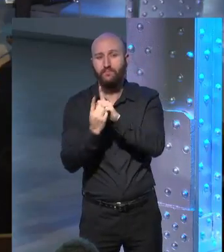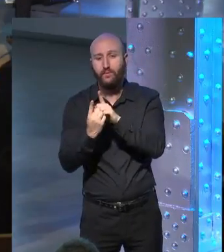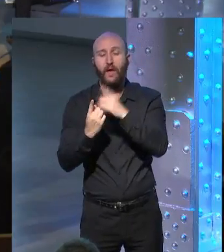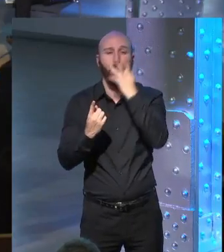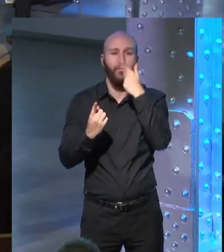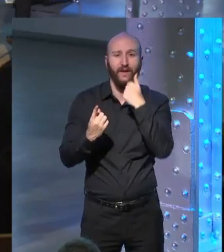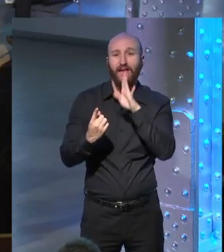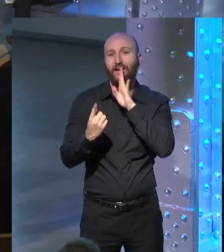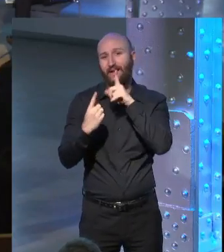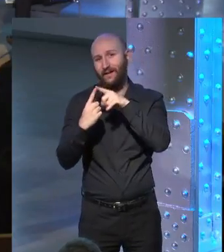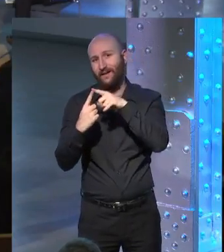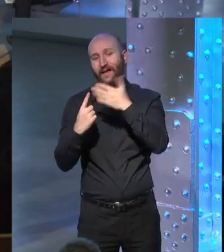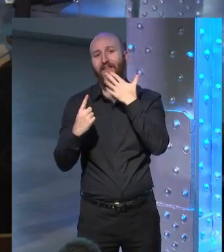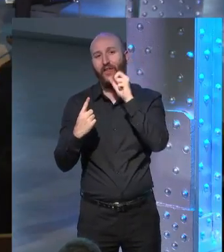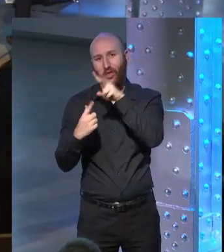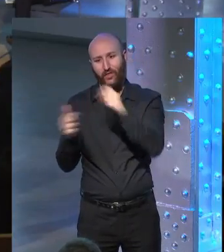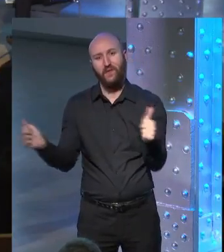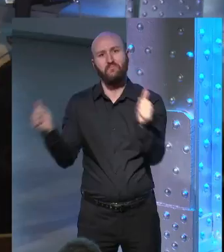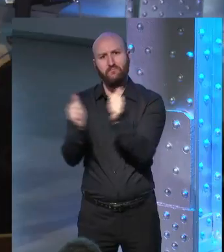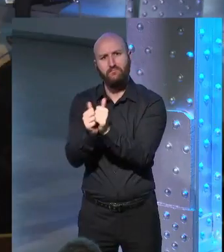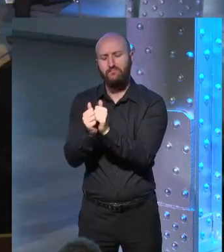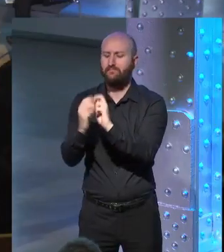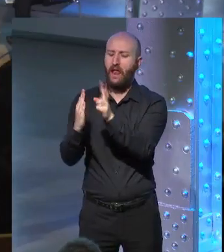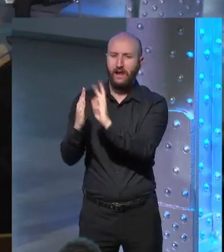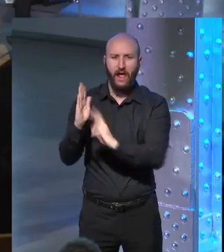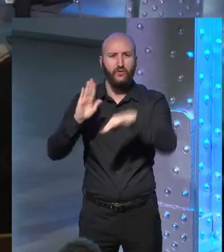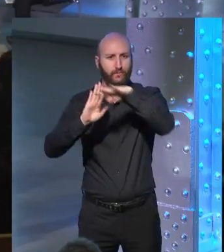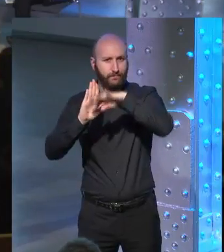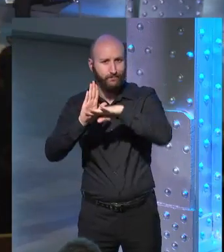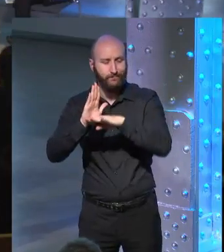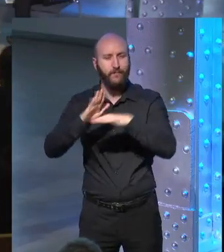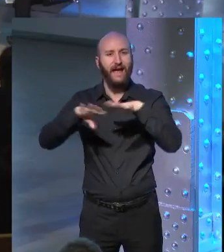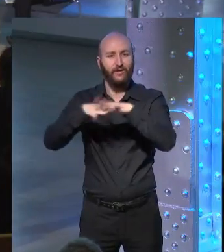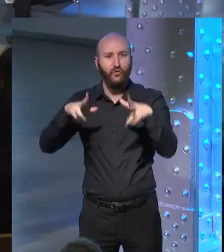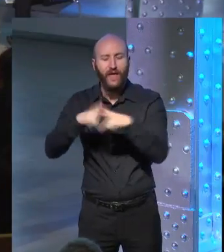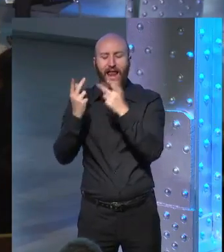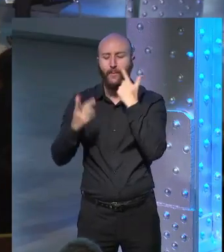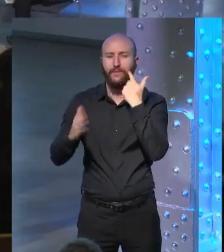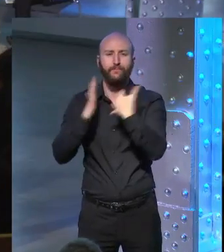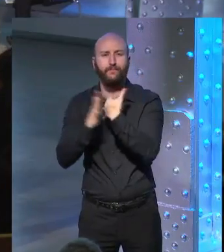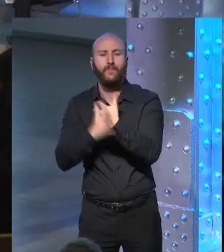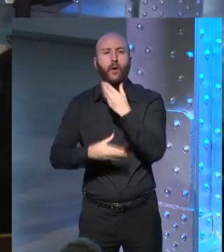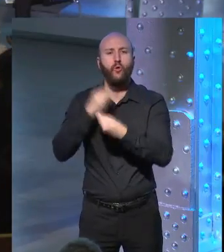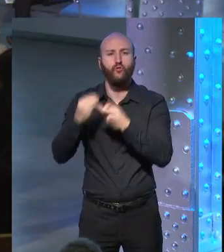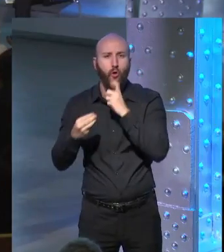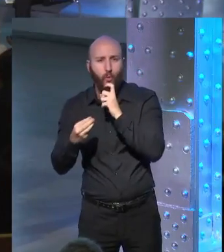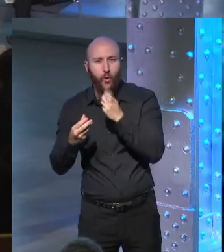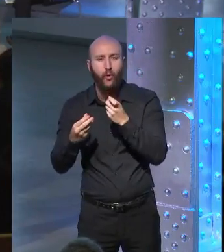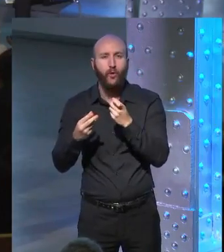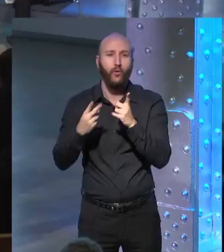acompañados y, como bien dices, leyéndote bien las especificaciones de cada red social, explicando cuál es el uso y cuál es la